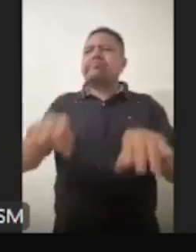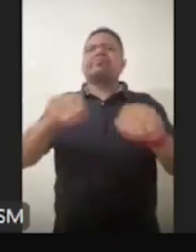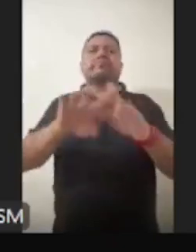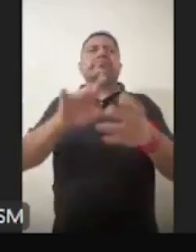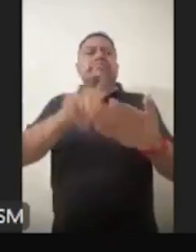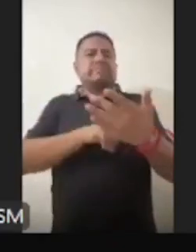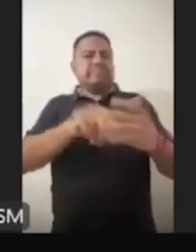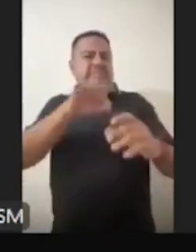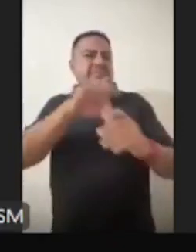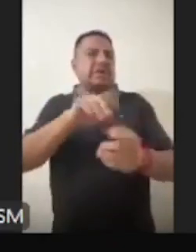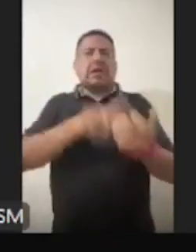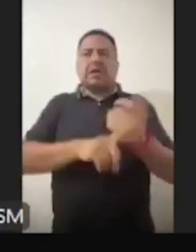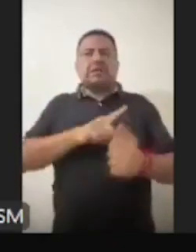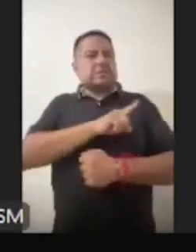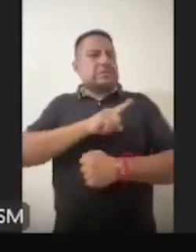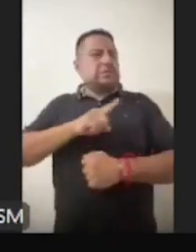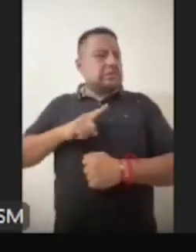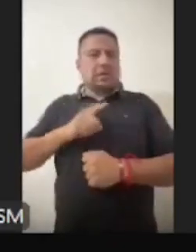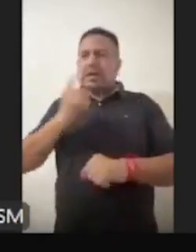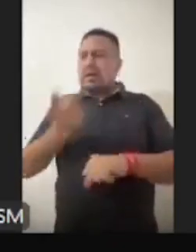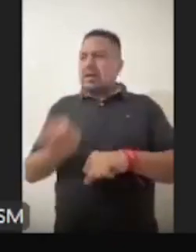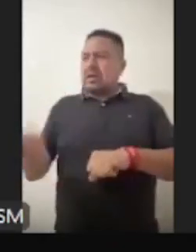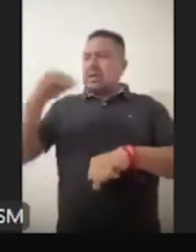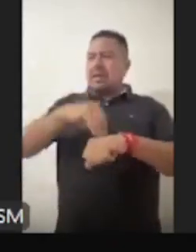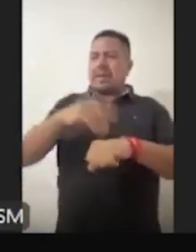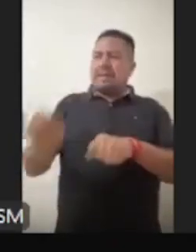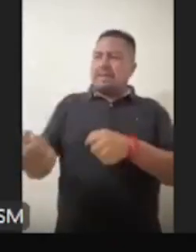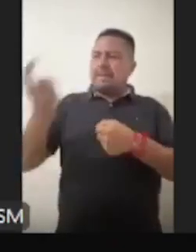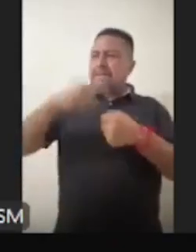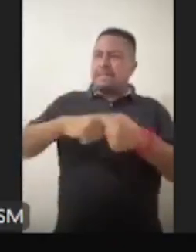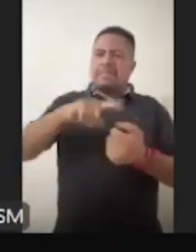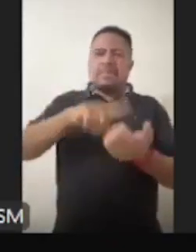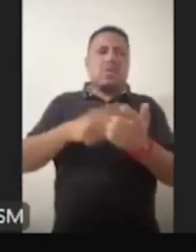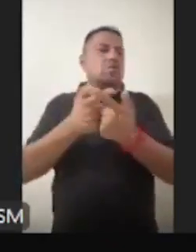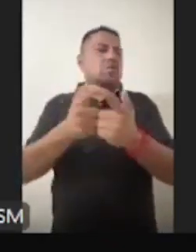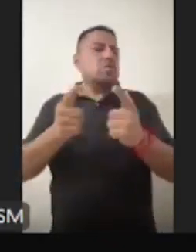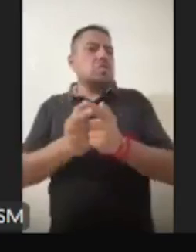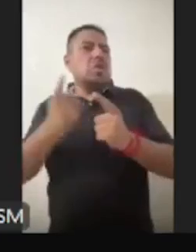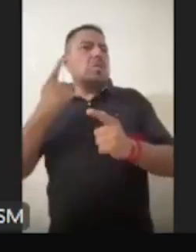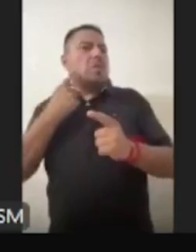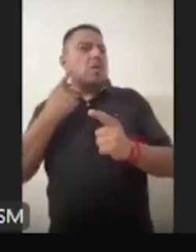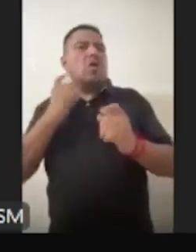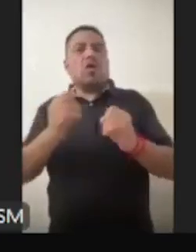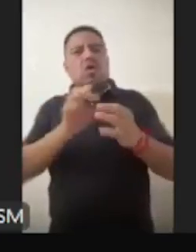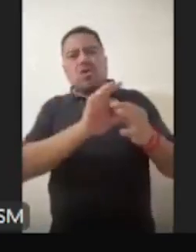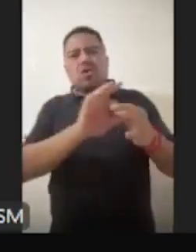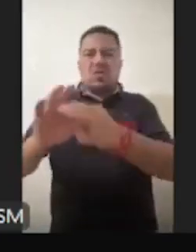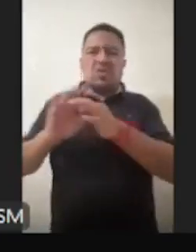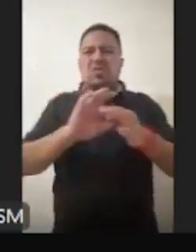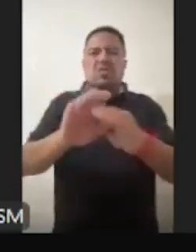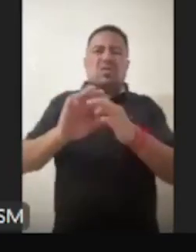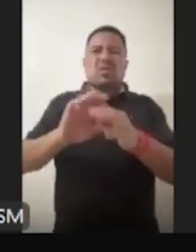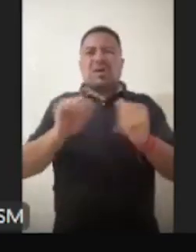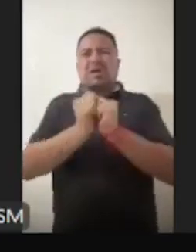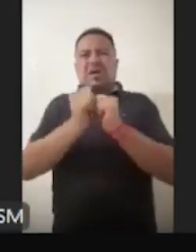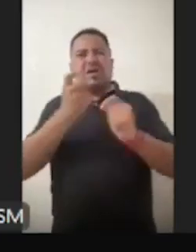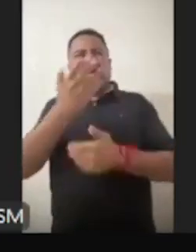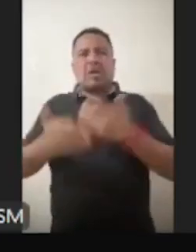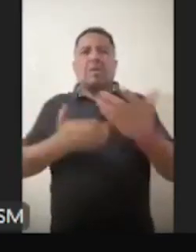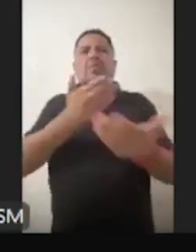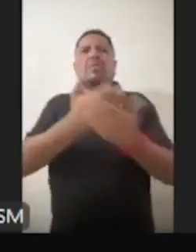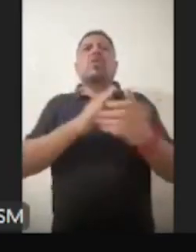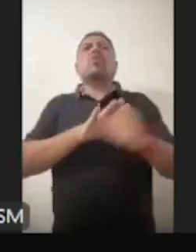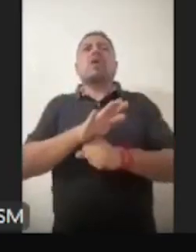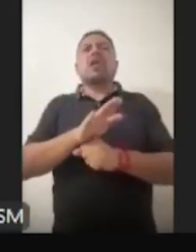campañas siempre y cuando sean registradas por el mismo partido político y o coalición. Ante lo argumentado en líneas anteriores, se proponen los siguientes